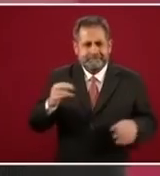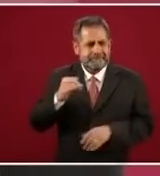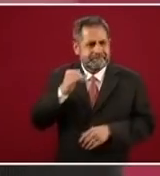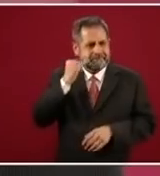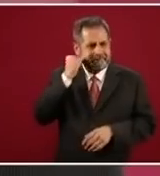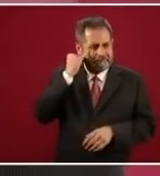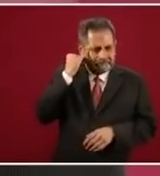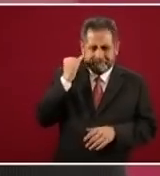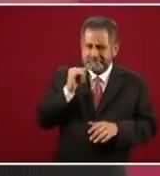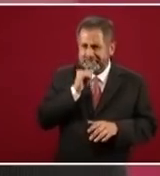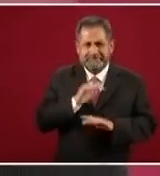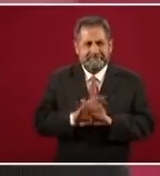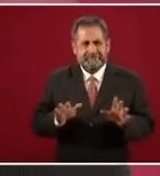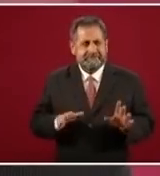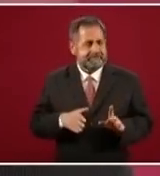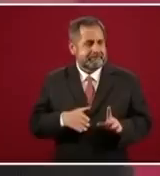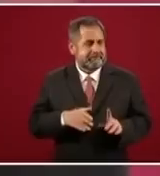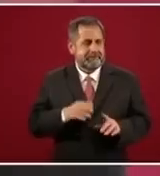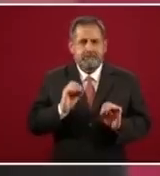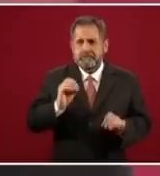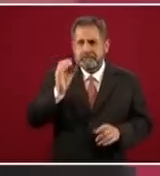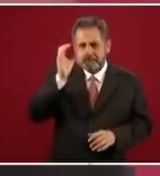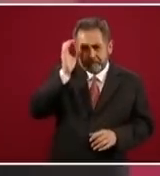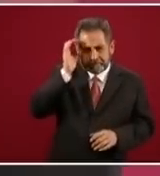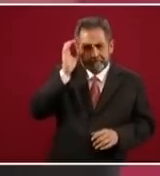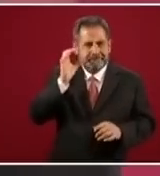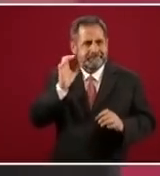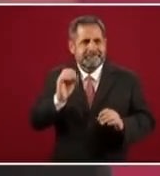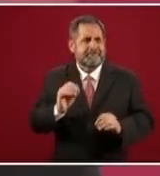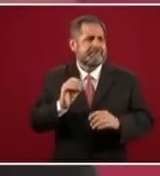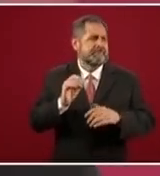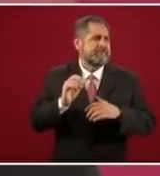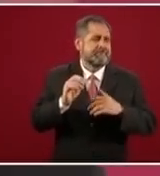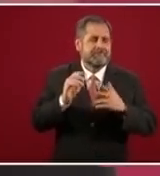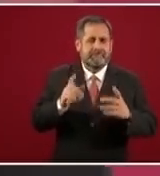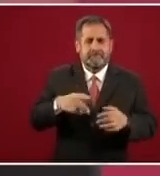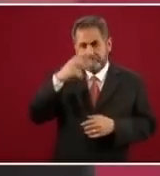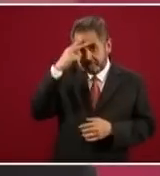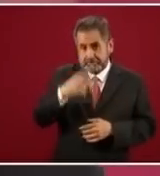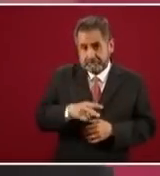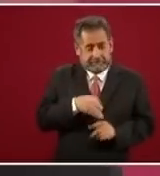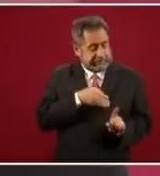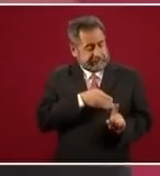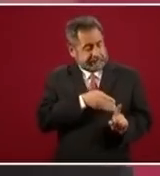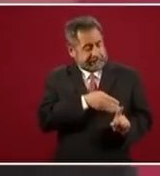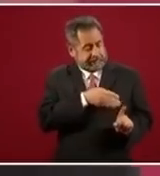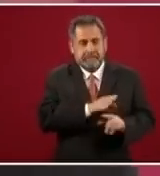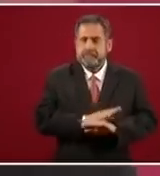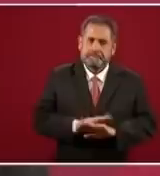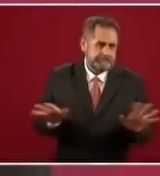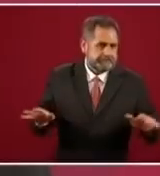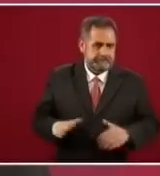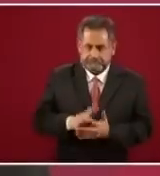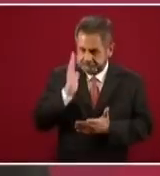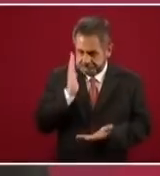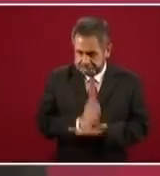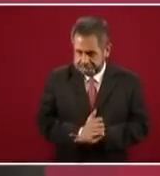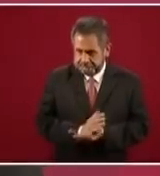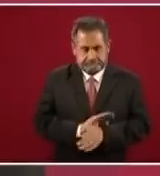Japón, ni de China, ni de México. Ya se